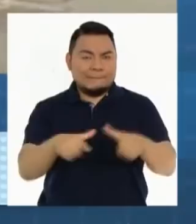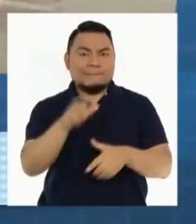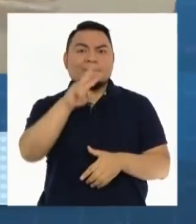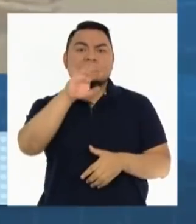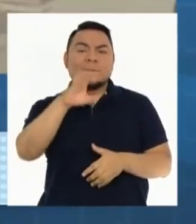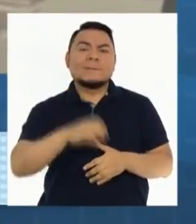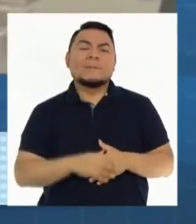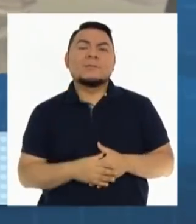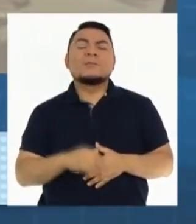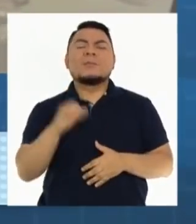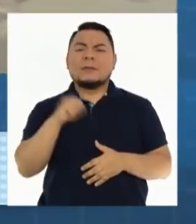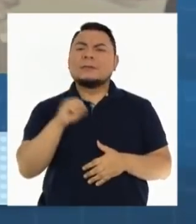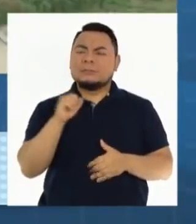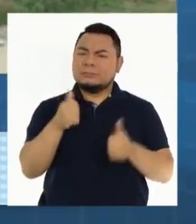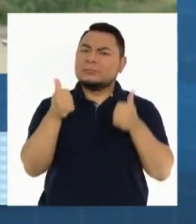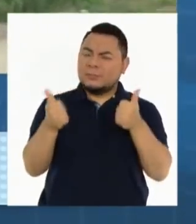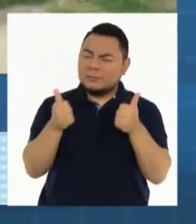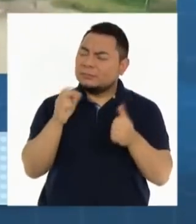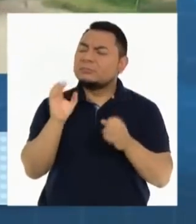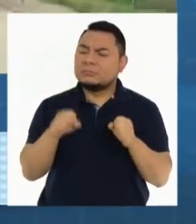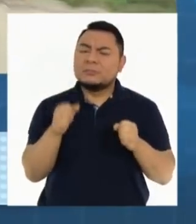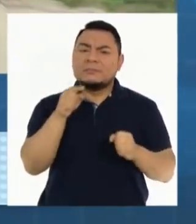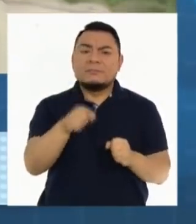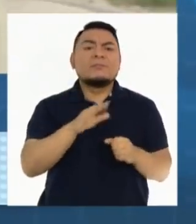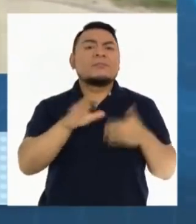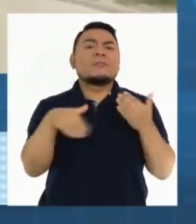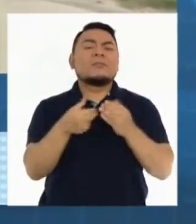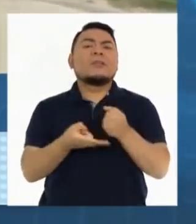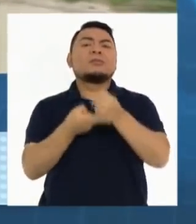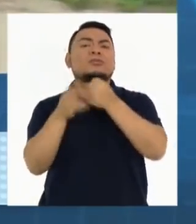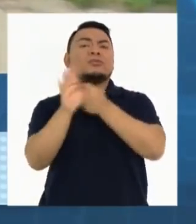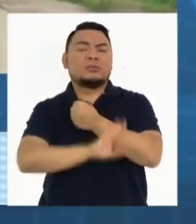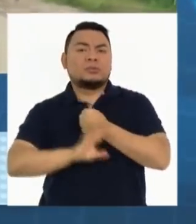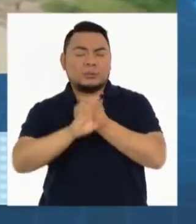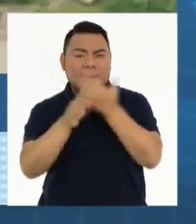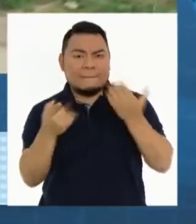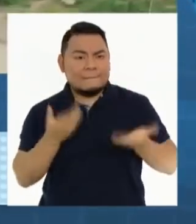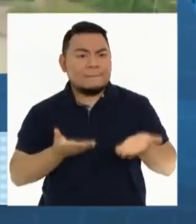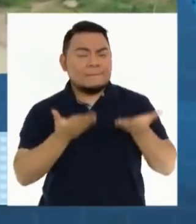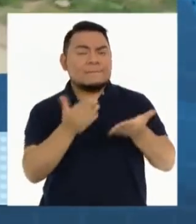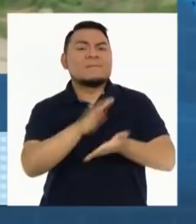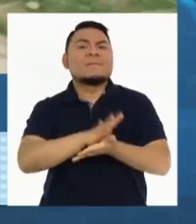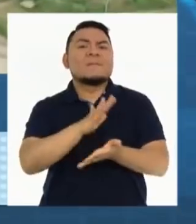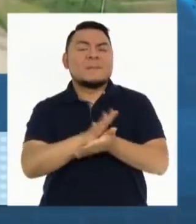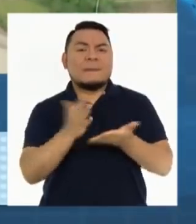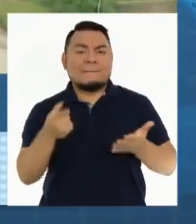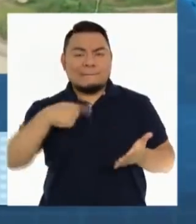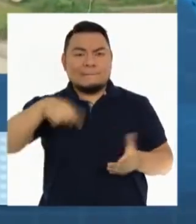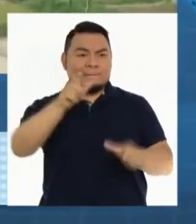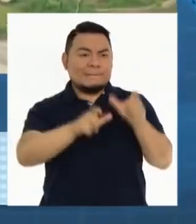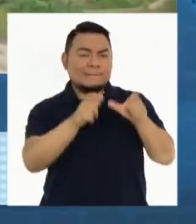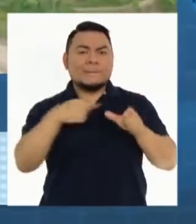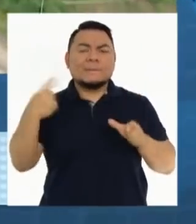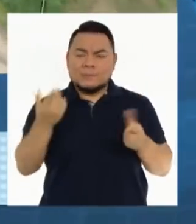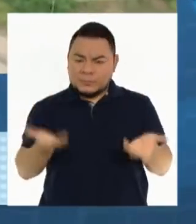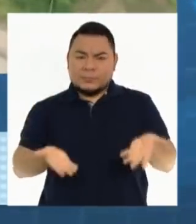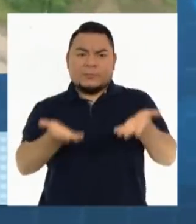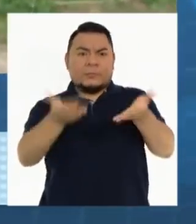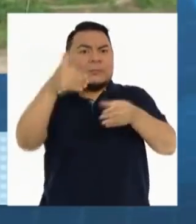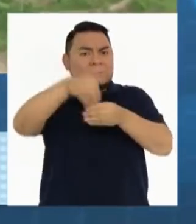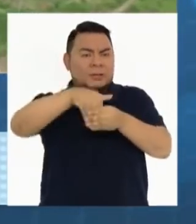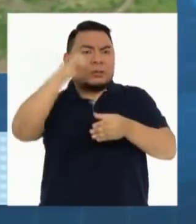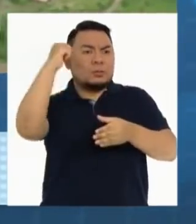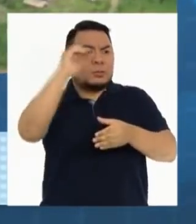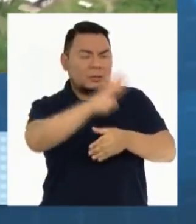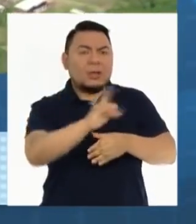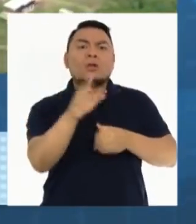BRAE. Sí, por supuesto, y en seguridad, ¿no? Para darle la tranquilidad a la gente de que estos comicios se van